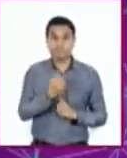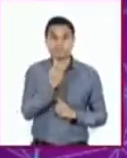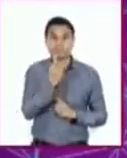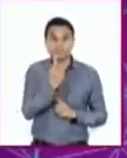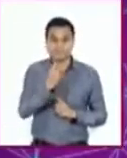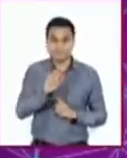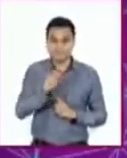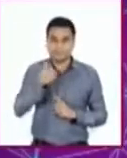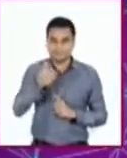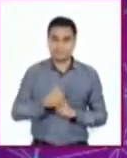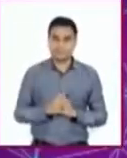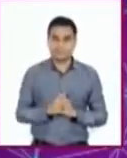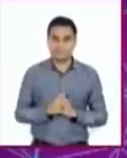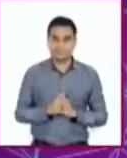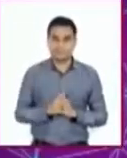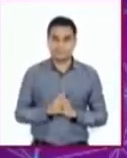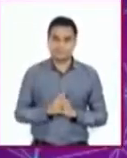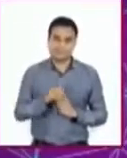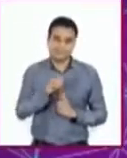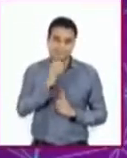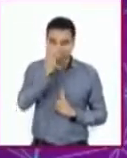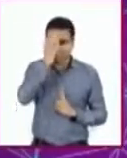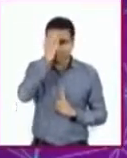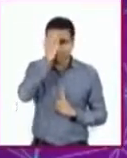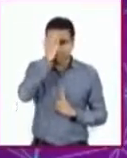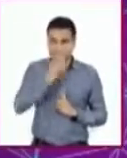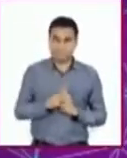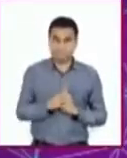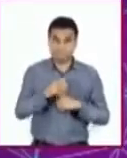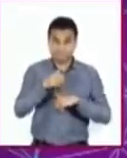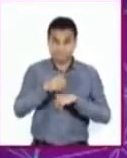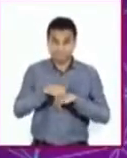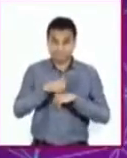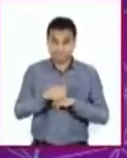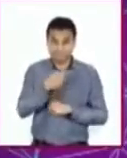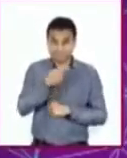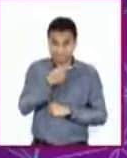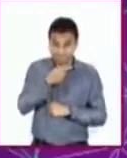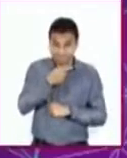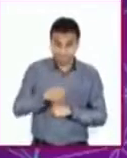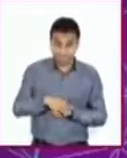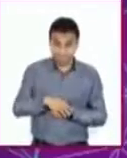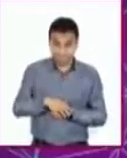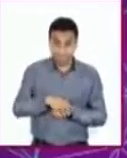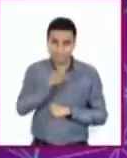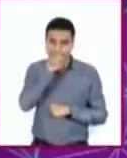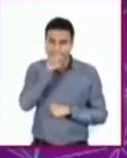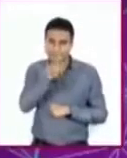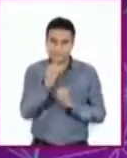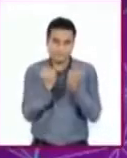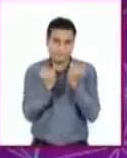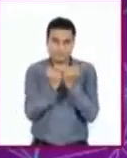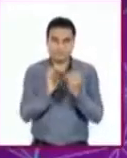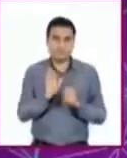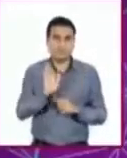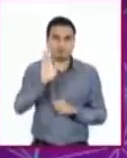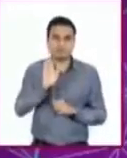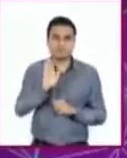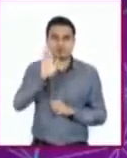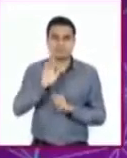décimos negativo. Y como sabemos, restar un número negativo es lo mismo que sumar por su inverso